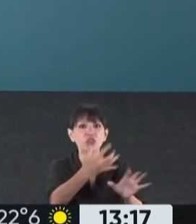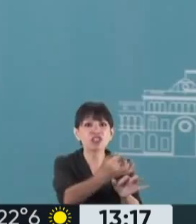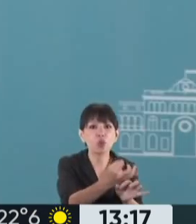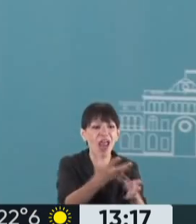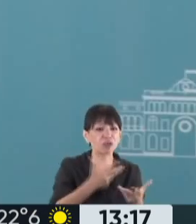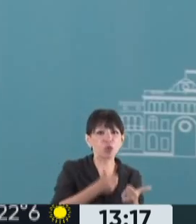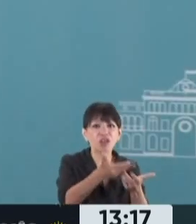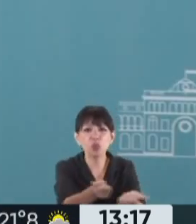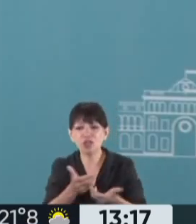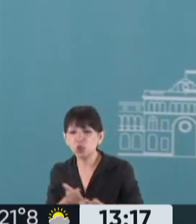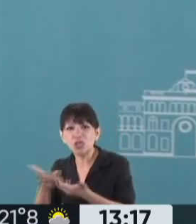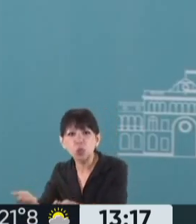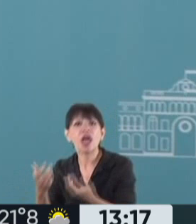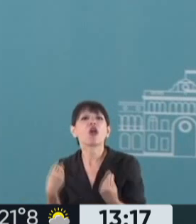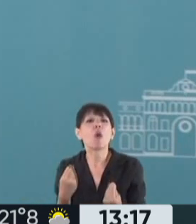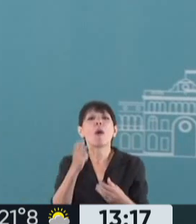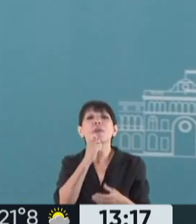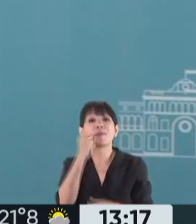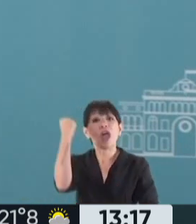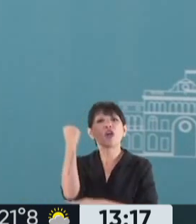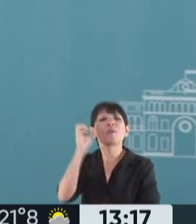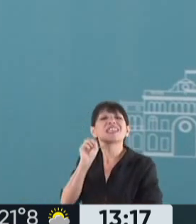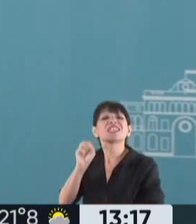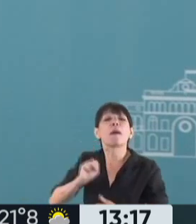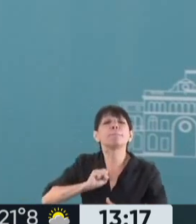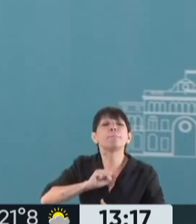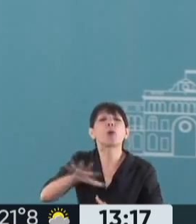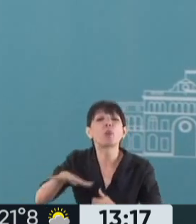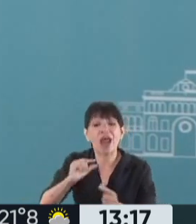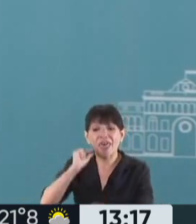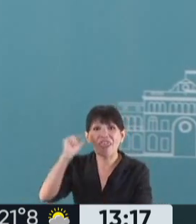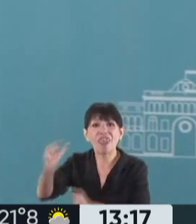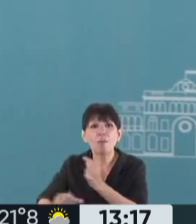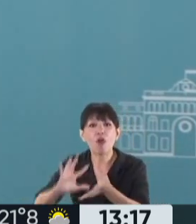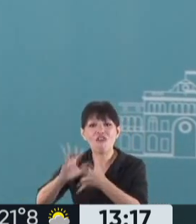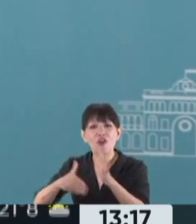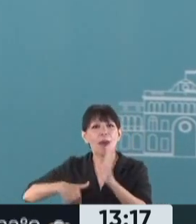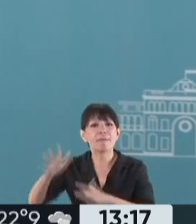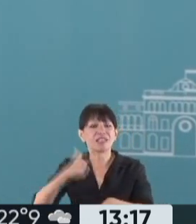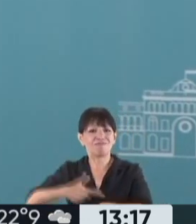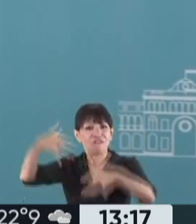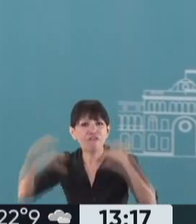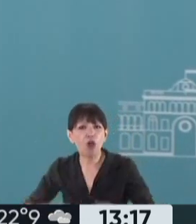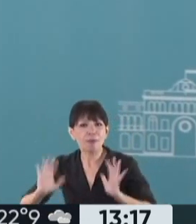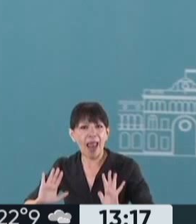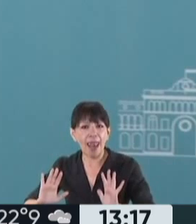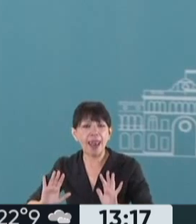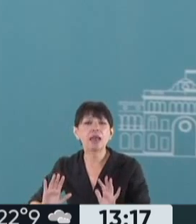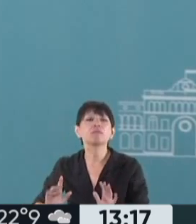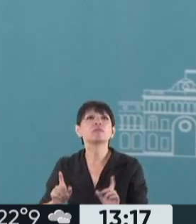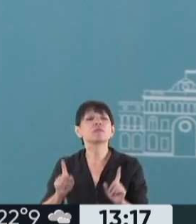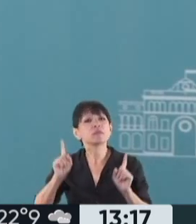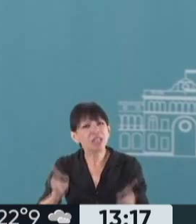hace para que la economía popular se vaya formalizando cada vez más en los barrios. Y además de todo esto, por supuesto,